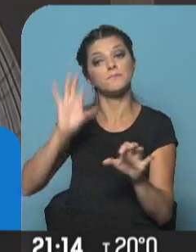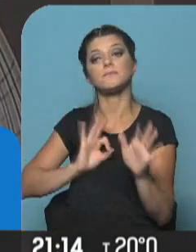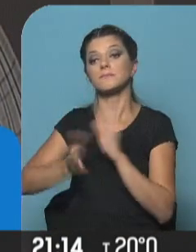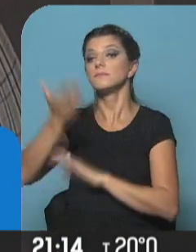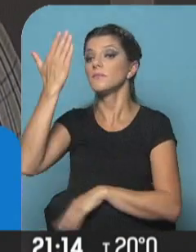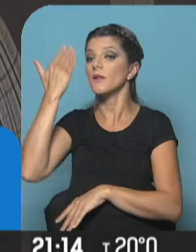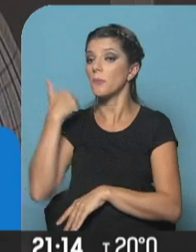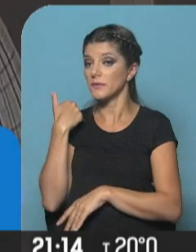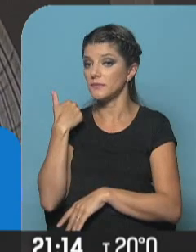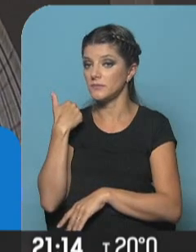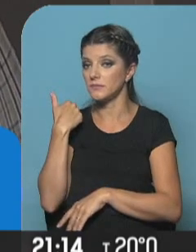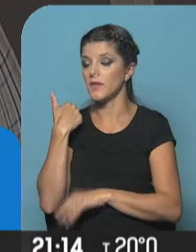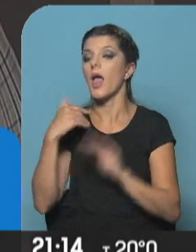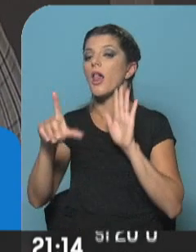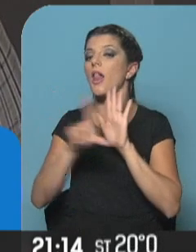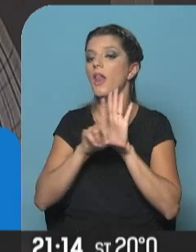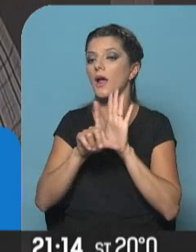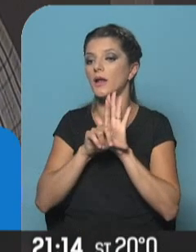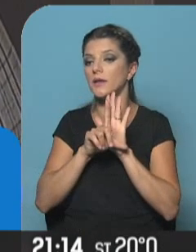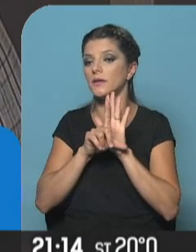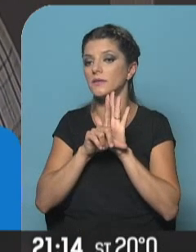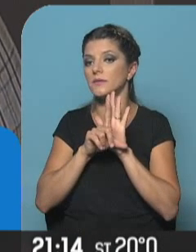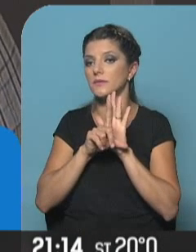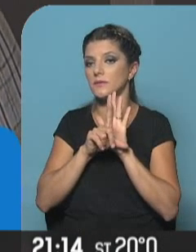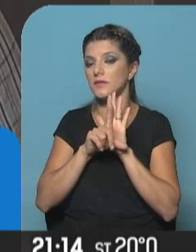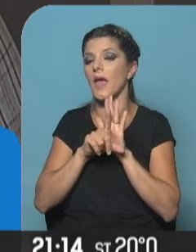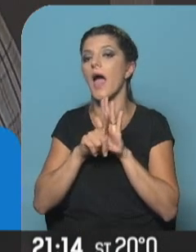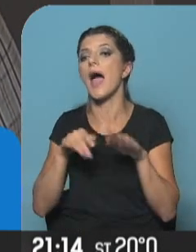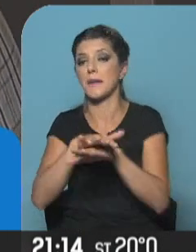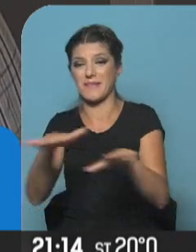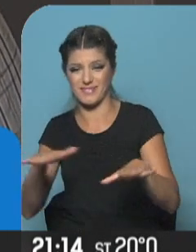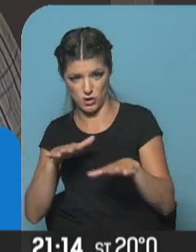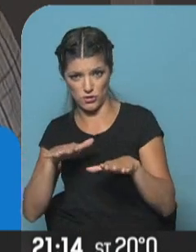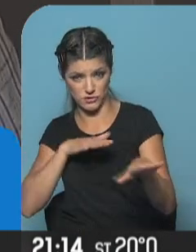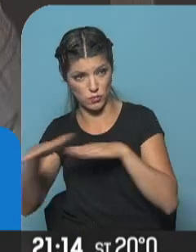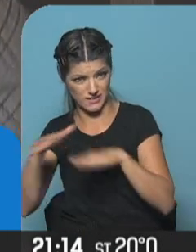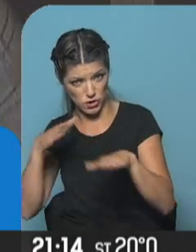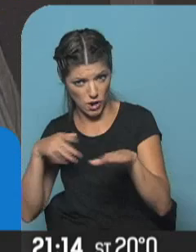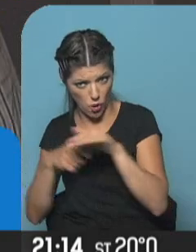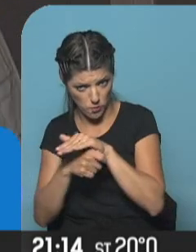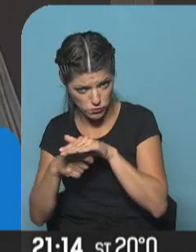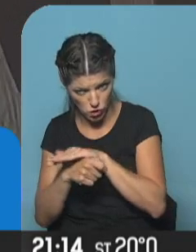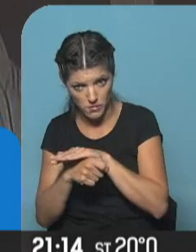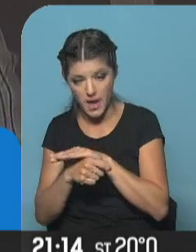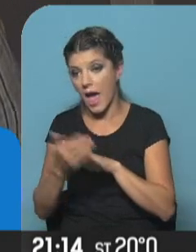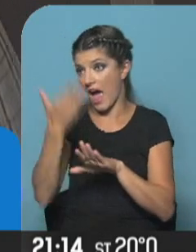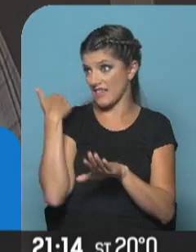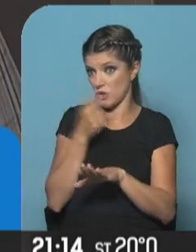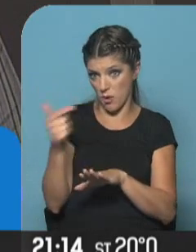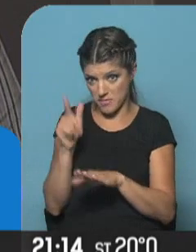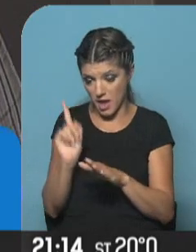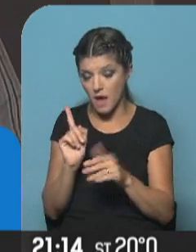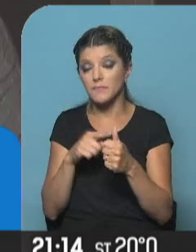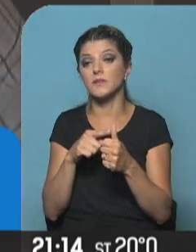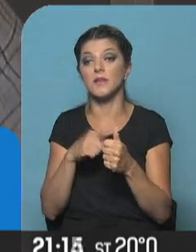se sancionó la ley del arrepentido para casos de corrupción, que no existía antes, existían para otros delitos, pero no para casos de